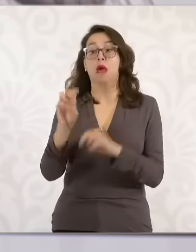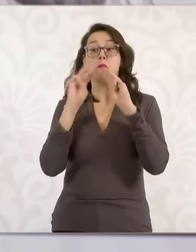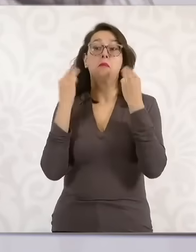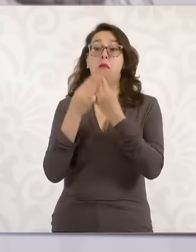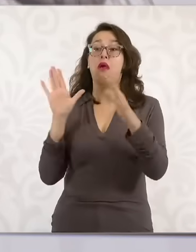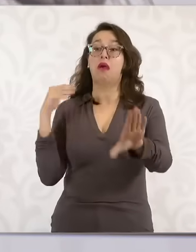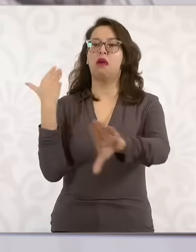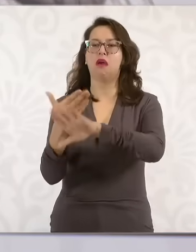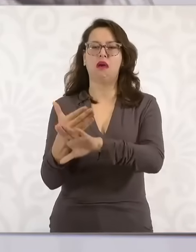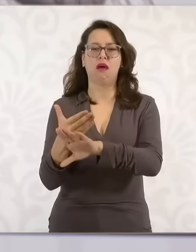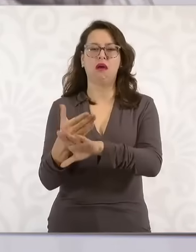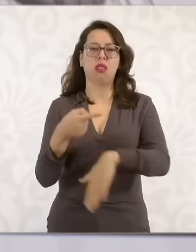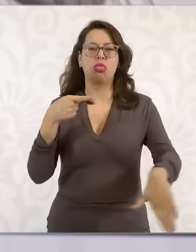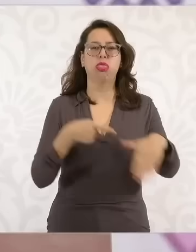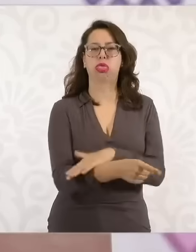narco.